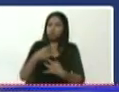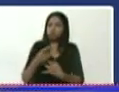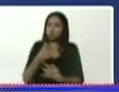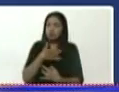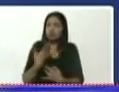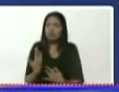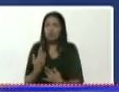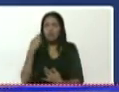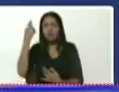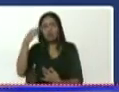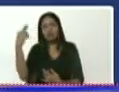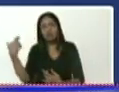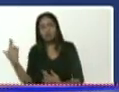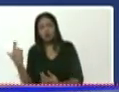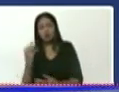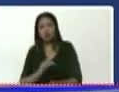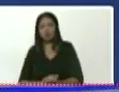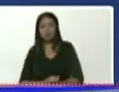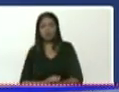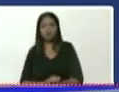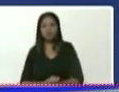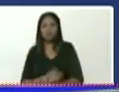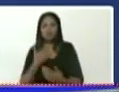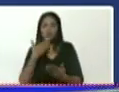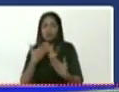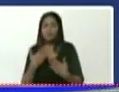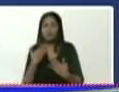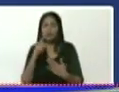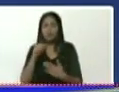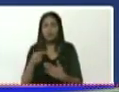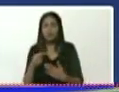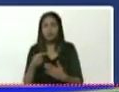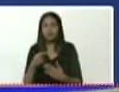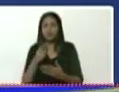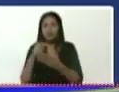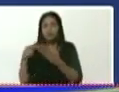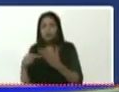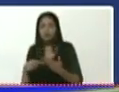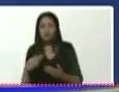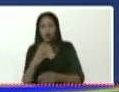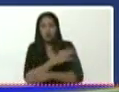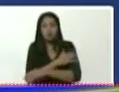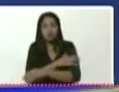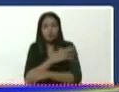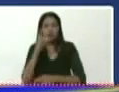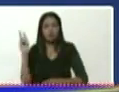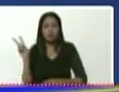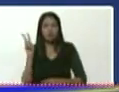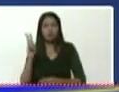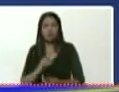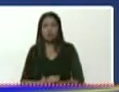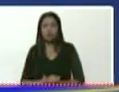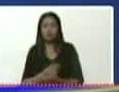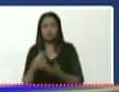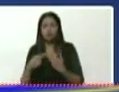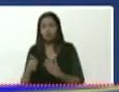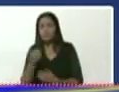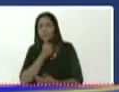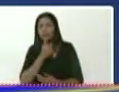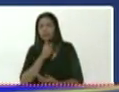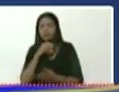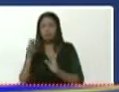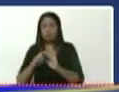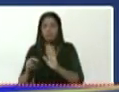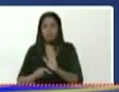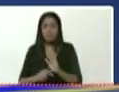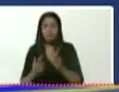las reflexiones, las solicitudes que ha hecho las distintas oposiciones venezolanas, con mucha paciencia estratégica,